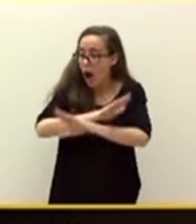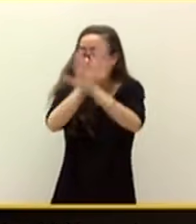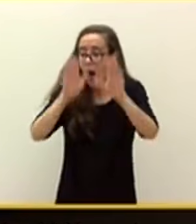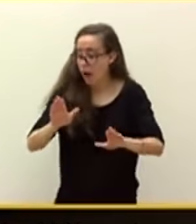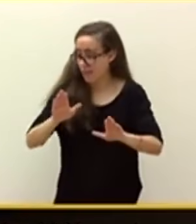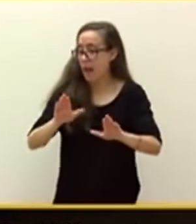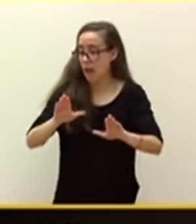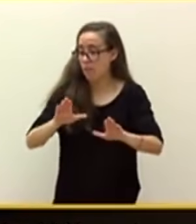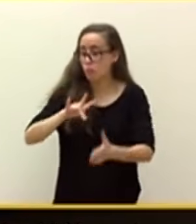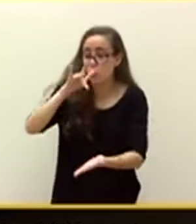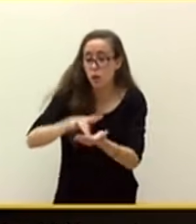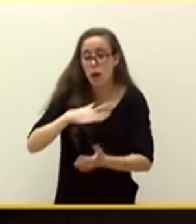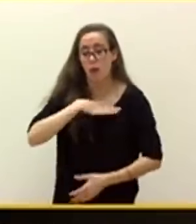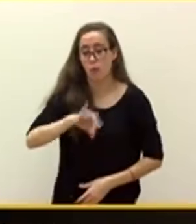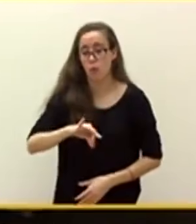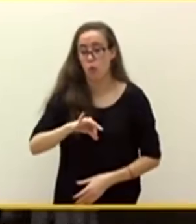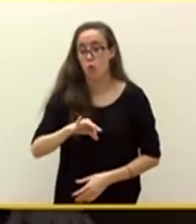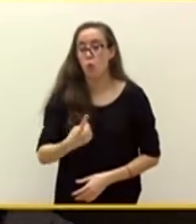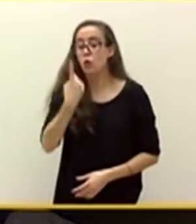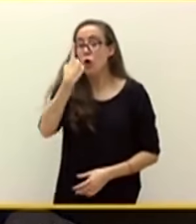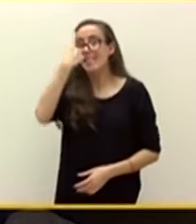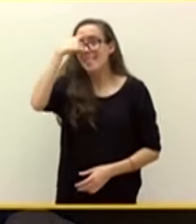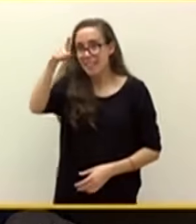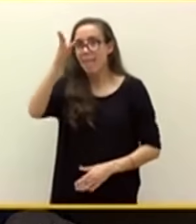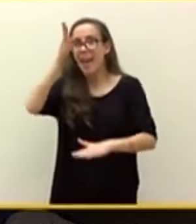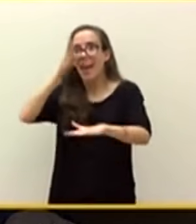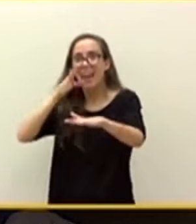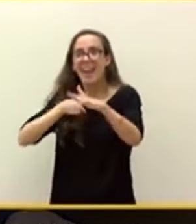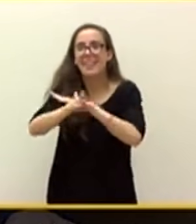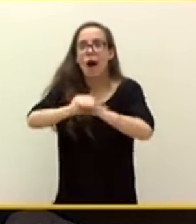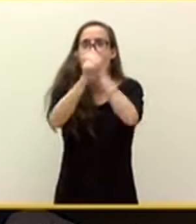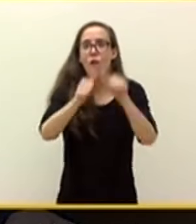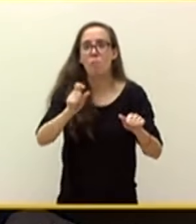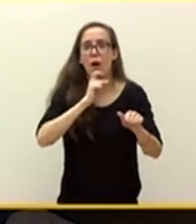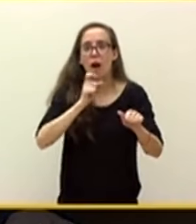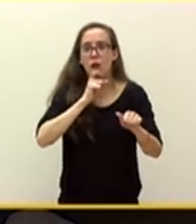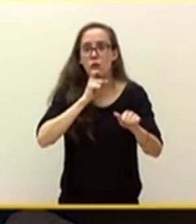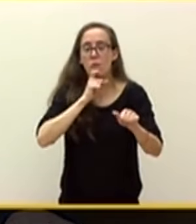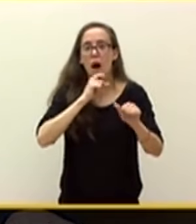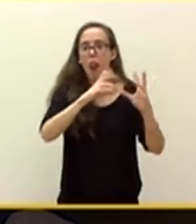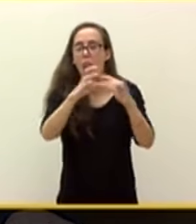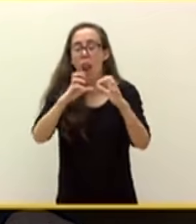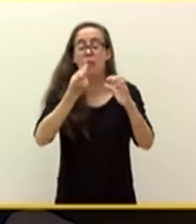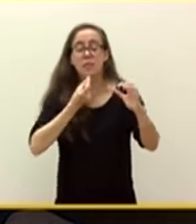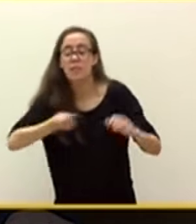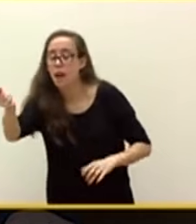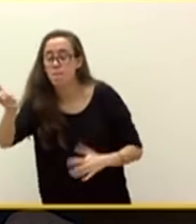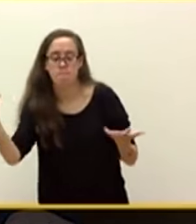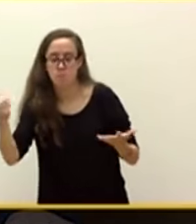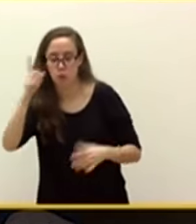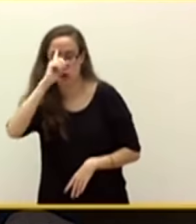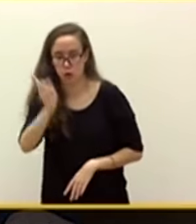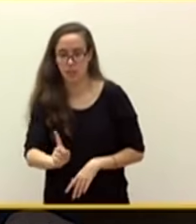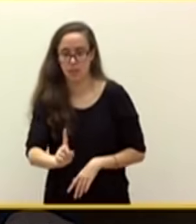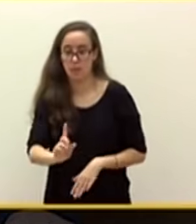casi nunca cómo sale. Pero lo que le puedo asegurar es que los cinco votos del PNV están muy pensados